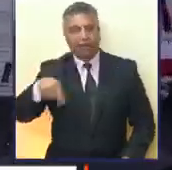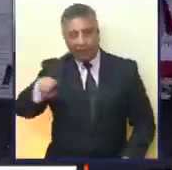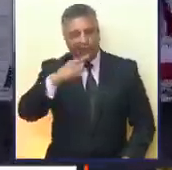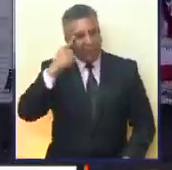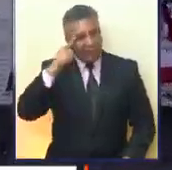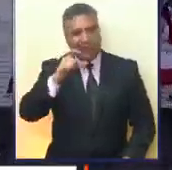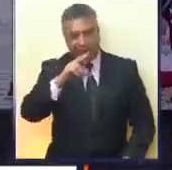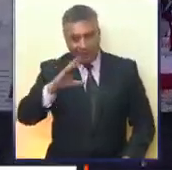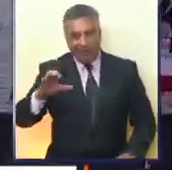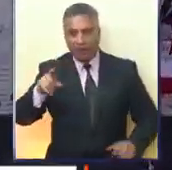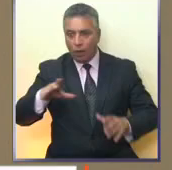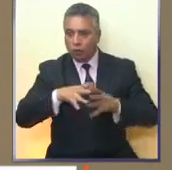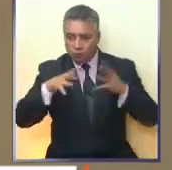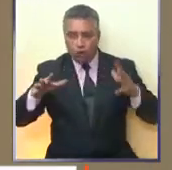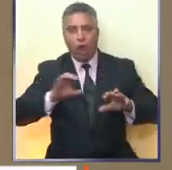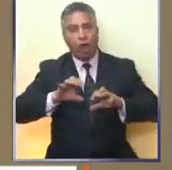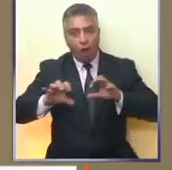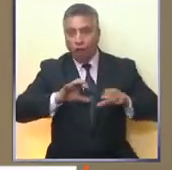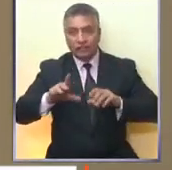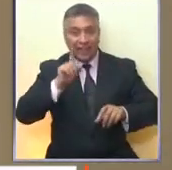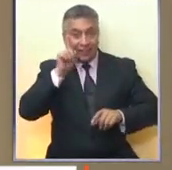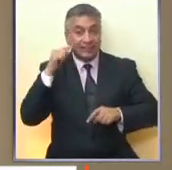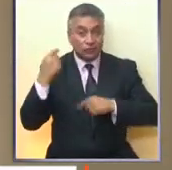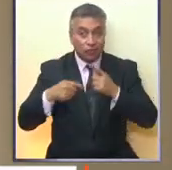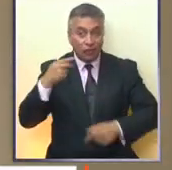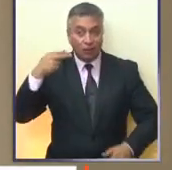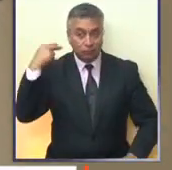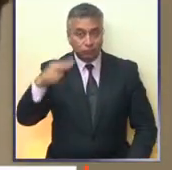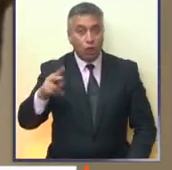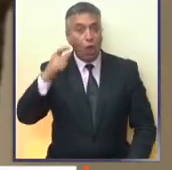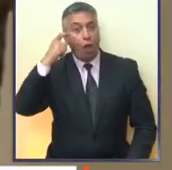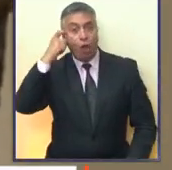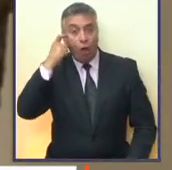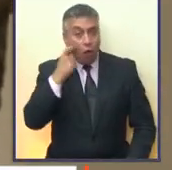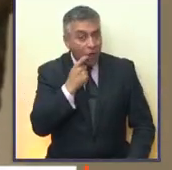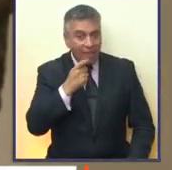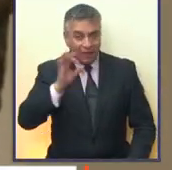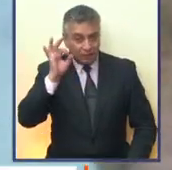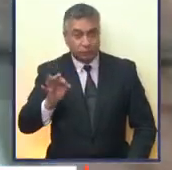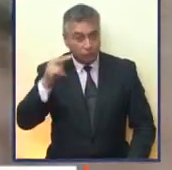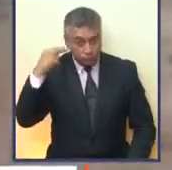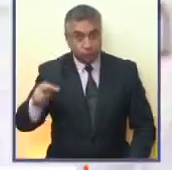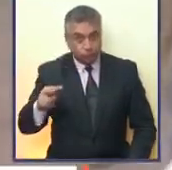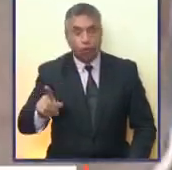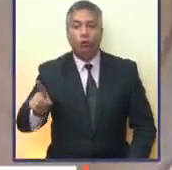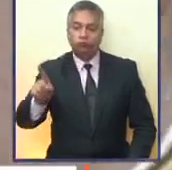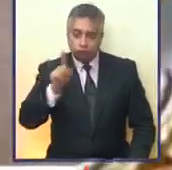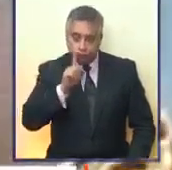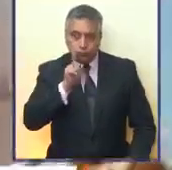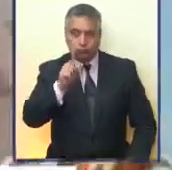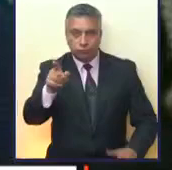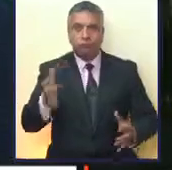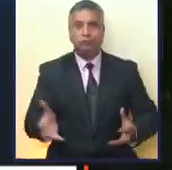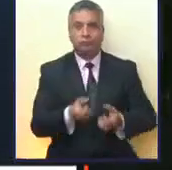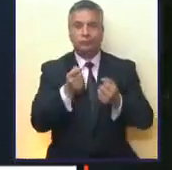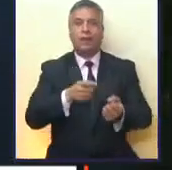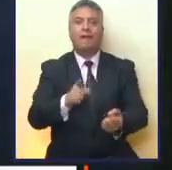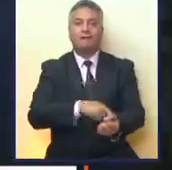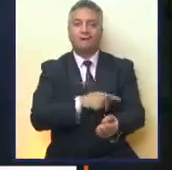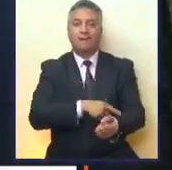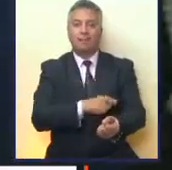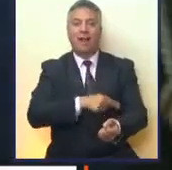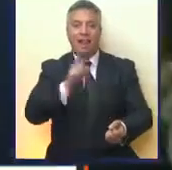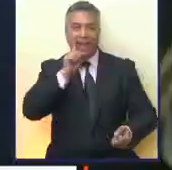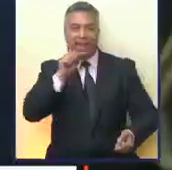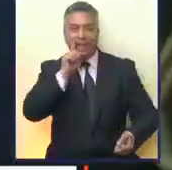muchos elementos históricos pertenecientes al capitán general Bernardo O'Higgins están o estuvieron en poder de la familia de quien